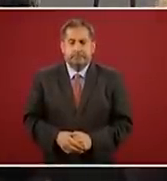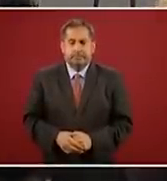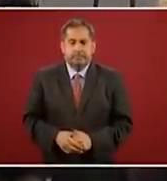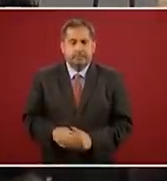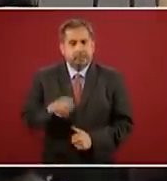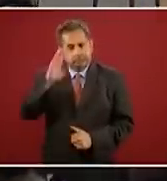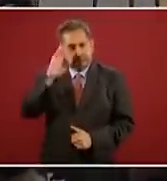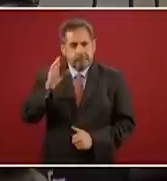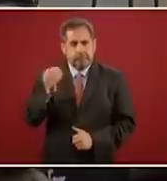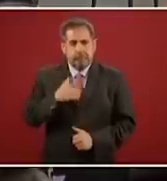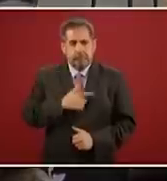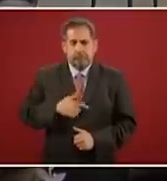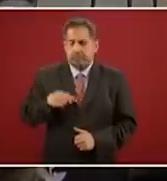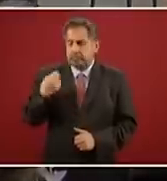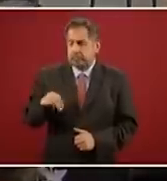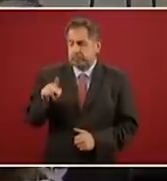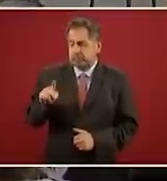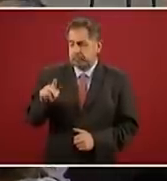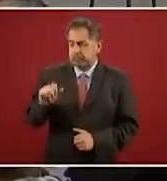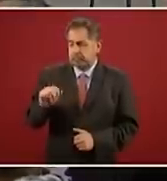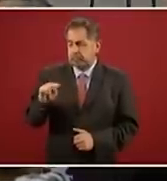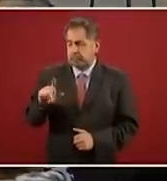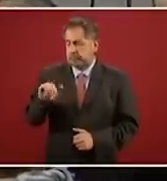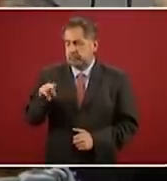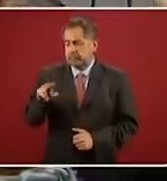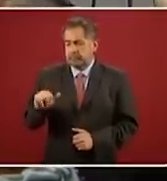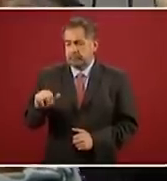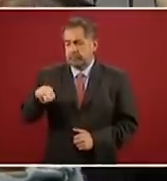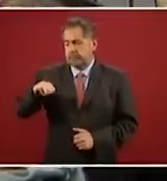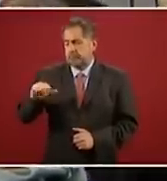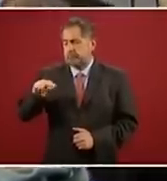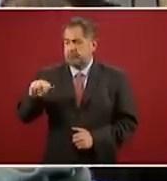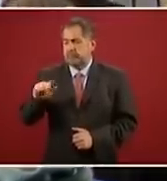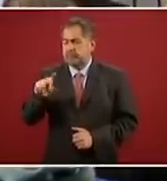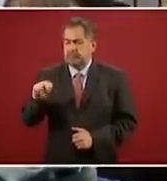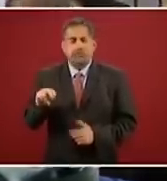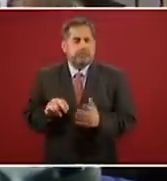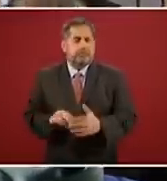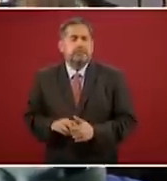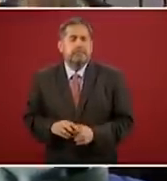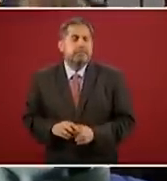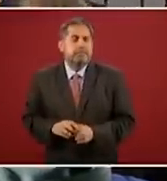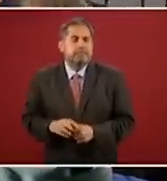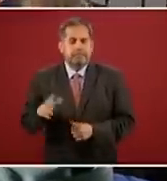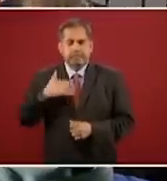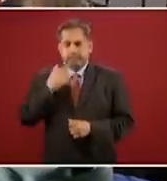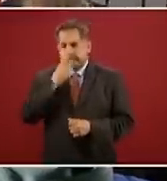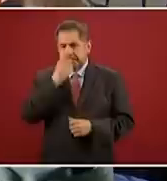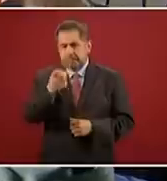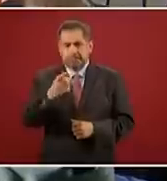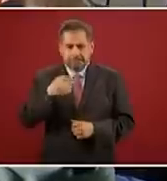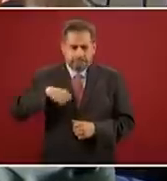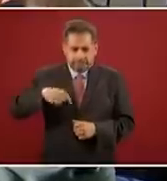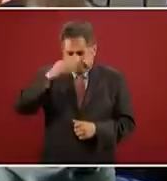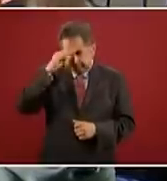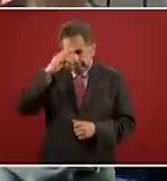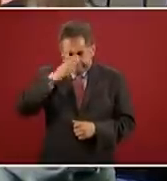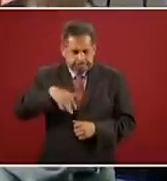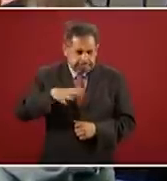Hola, mucho gusto. Paulina Manzano, del Observatorio de Información y Medios. Yo quisiera comentarle que nosotros estamos